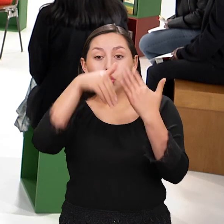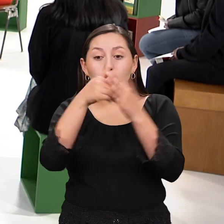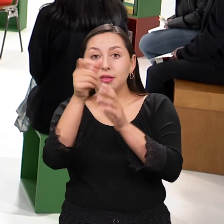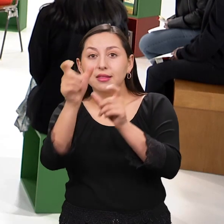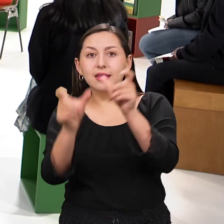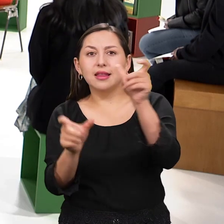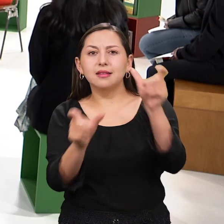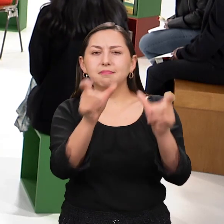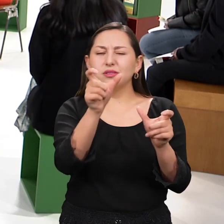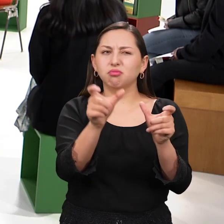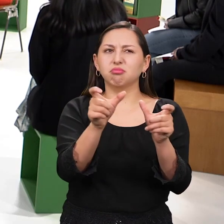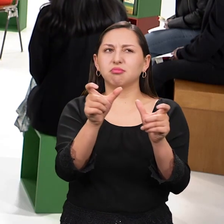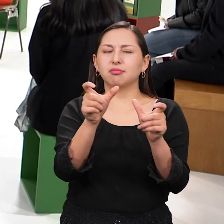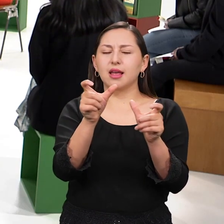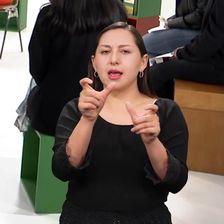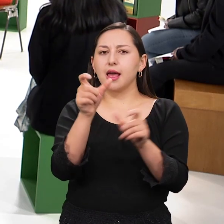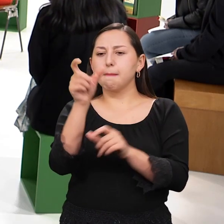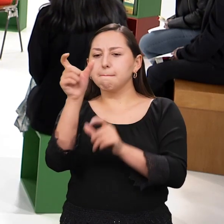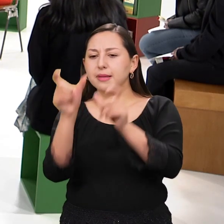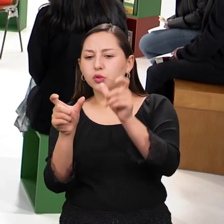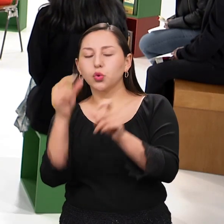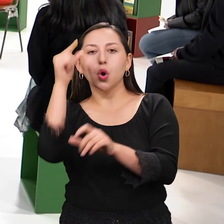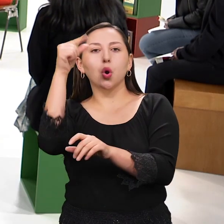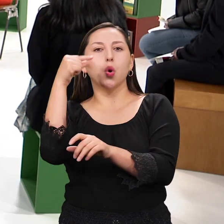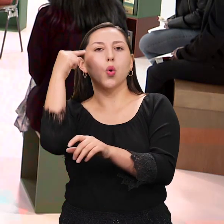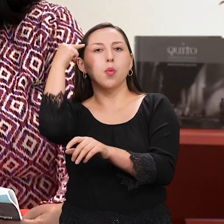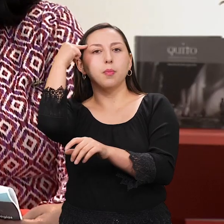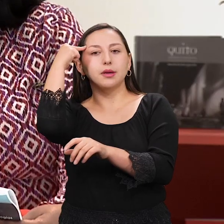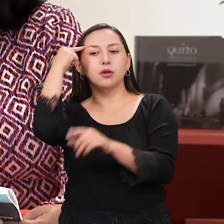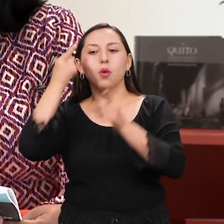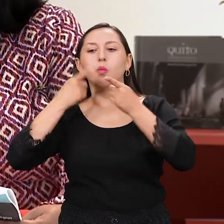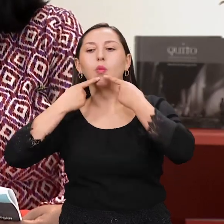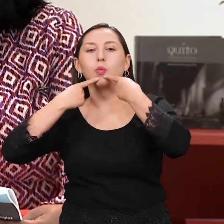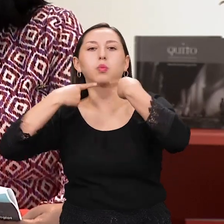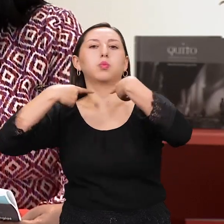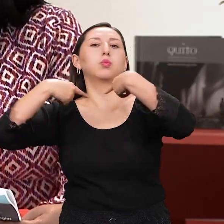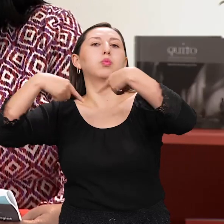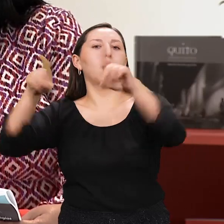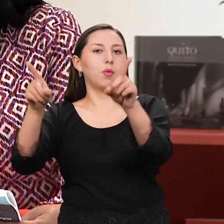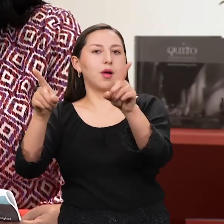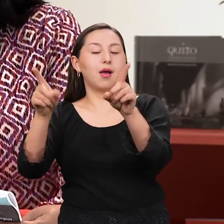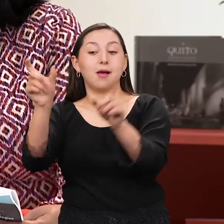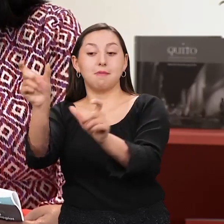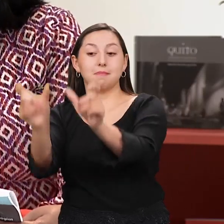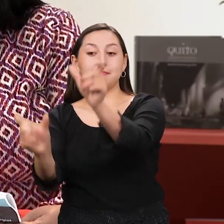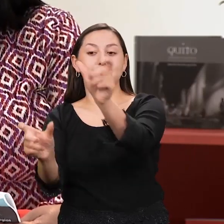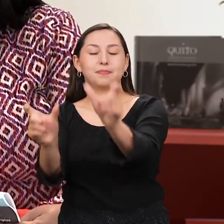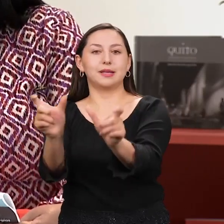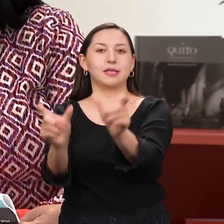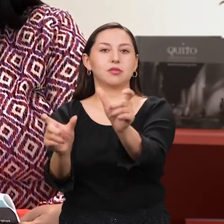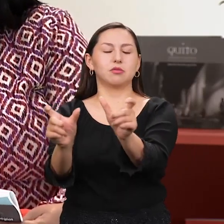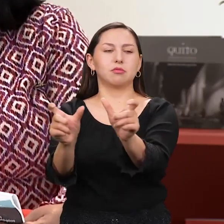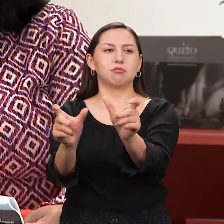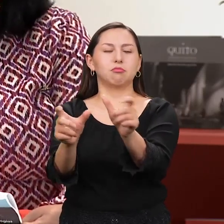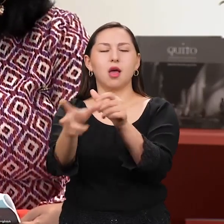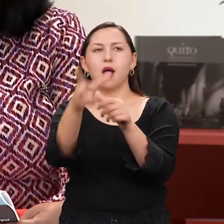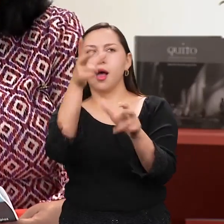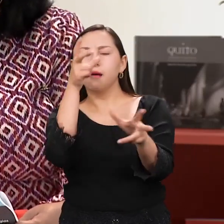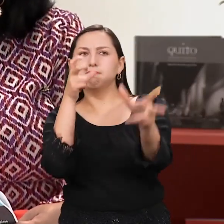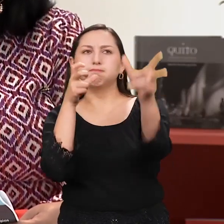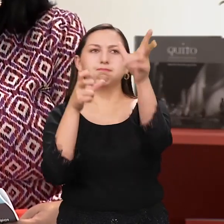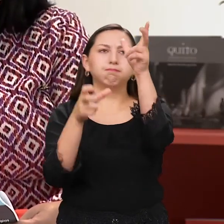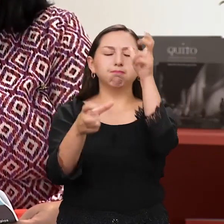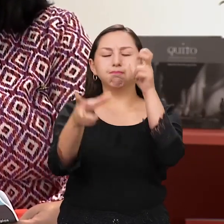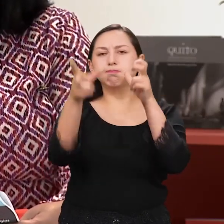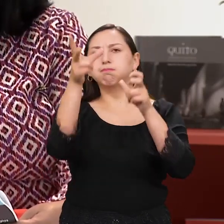distintos actores políticos van utilizando todas estas plataformas para difundir sus mensajes, para amplificar sus discursos. Y es